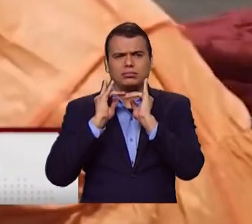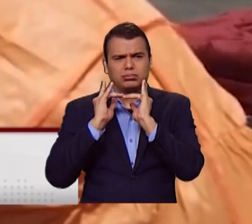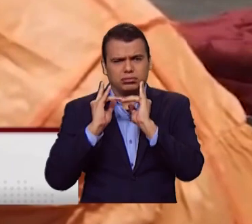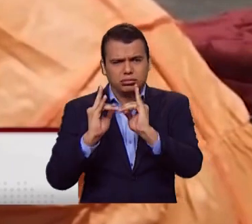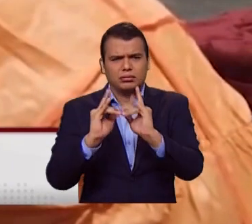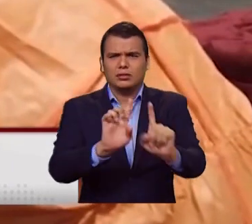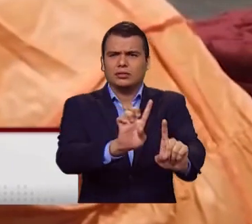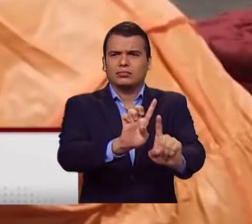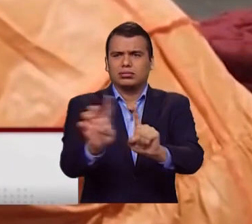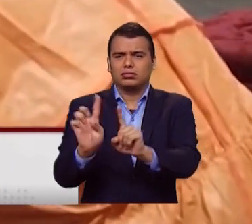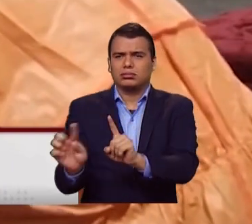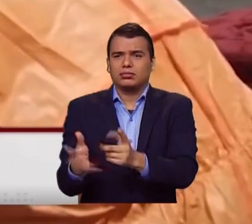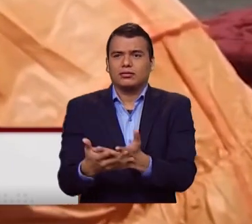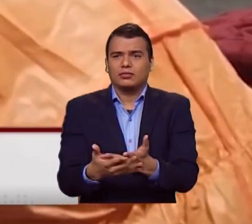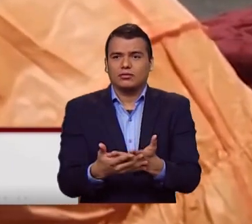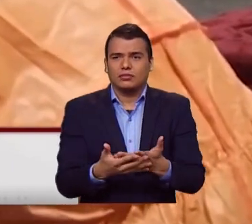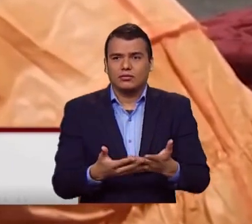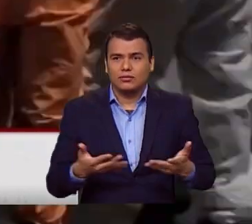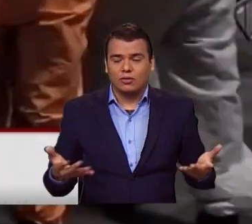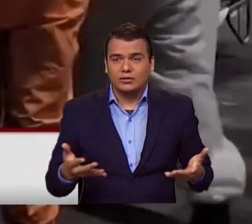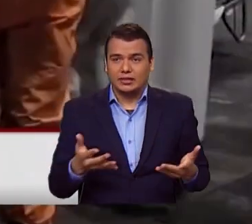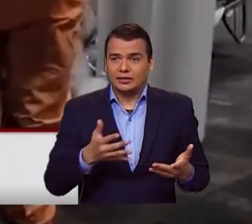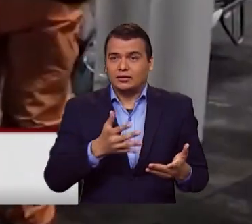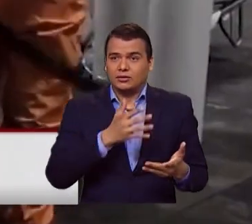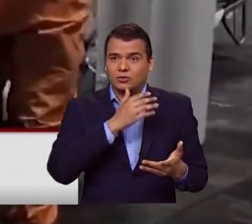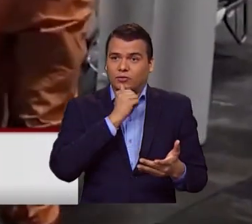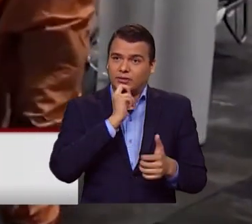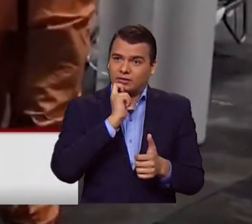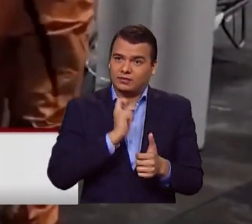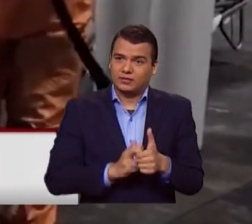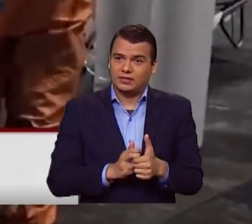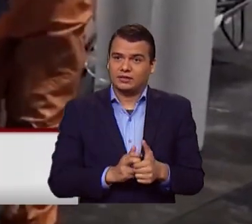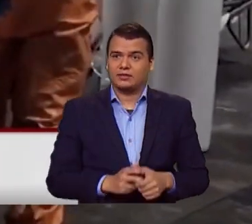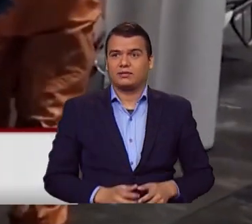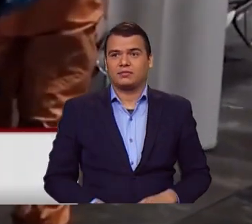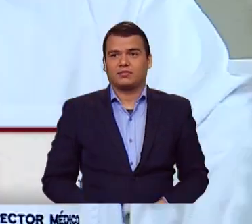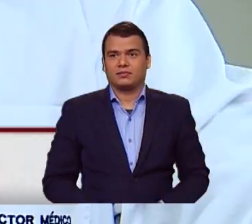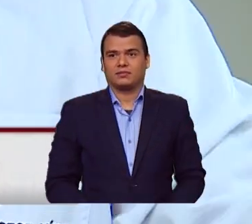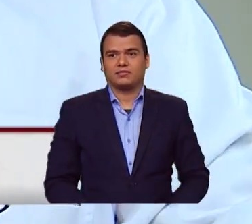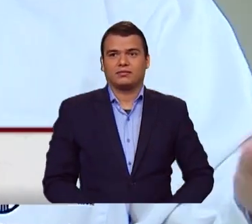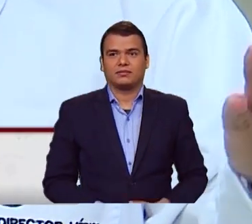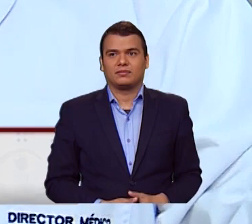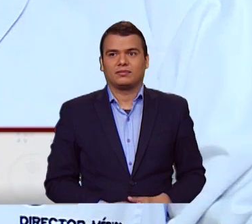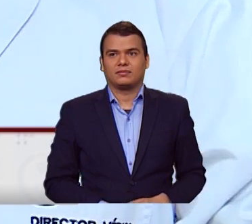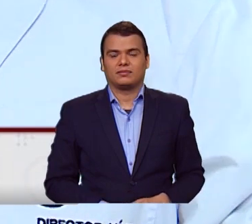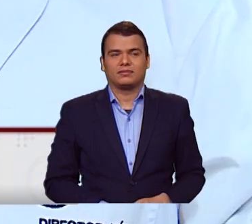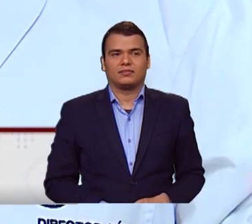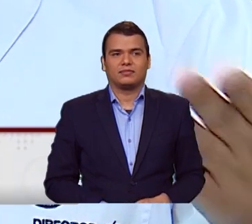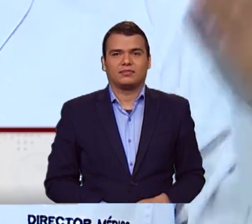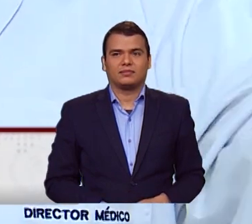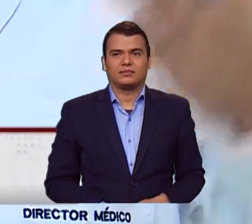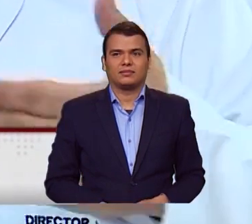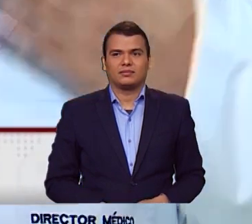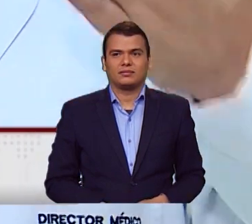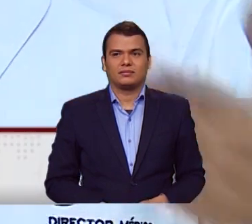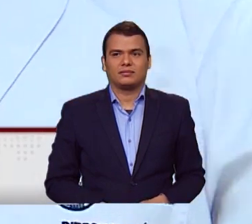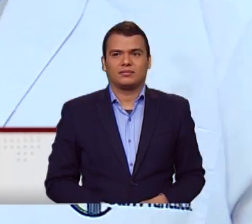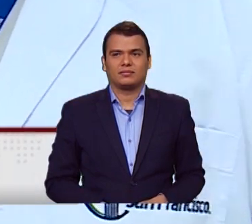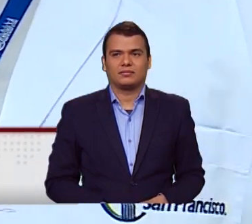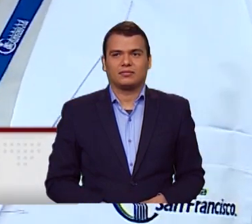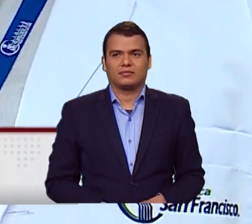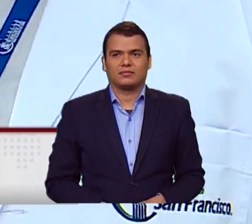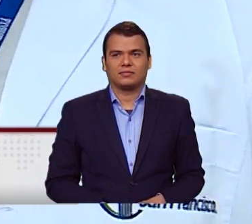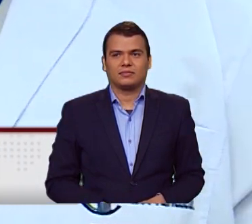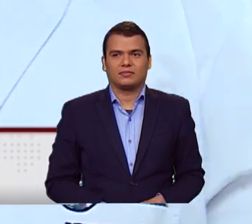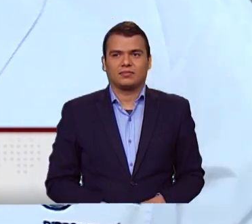lo necesario, comenzando por las pruebas específicas para este desafío de salubridad. Un ventilador de una casa comercial